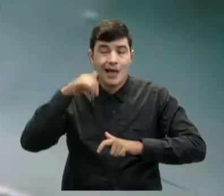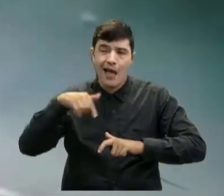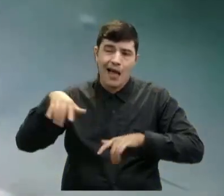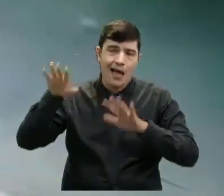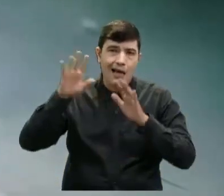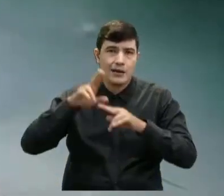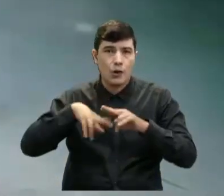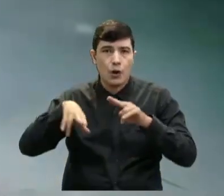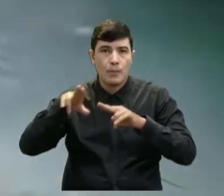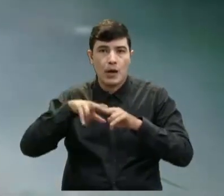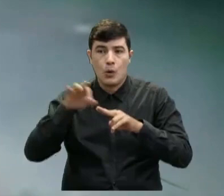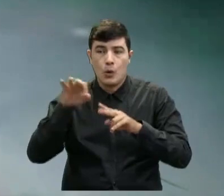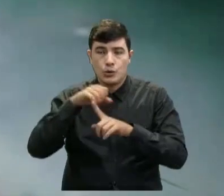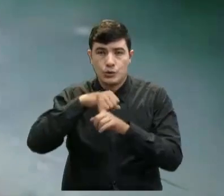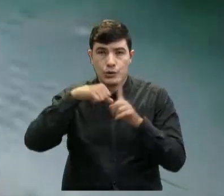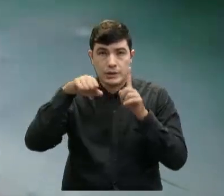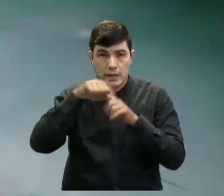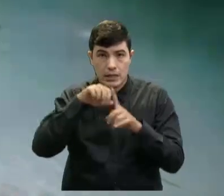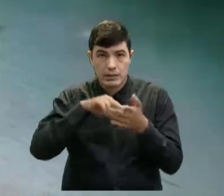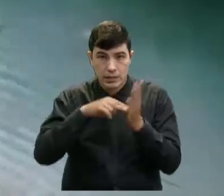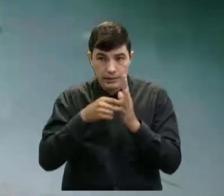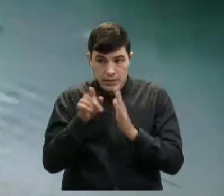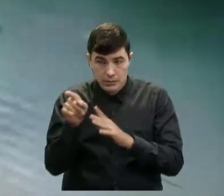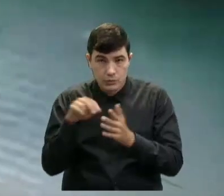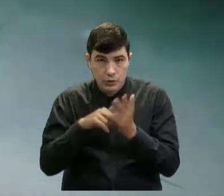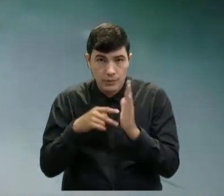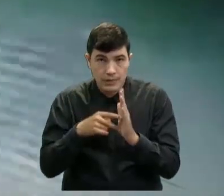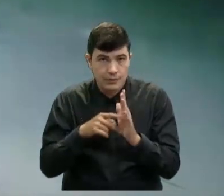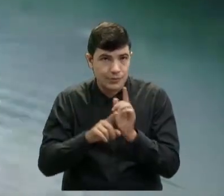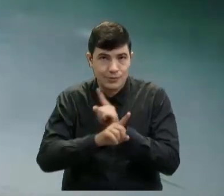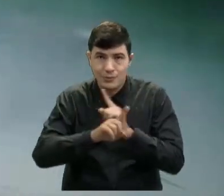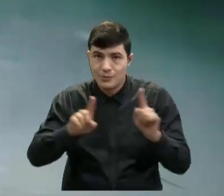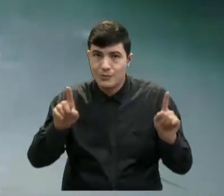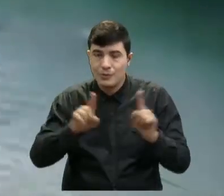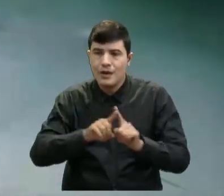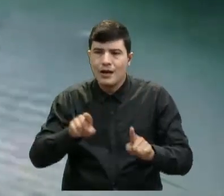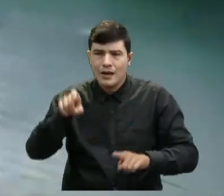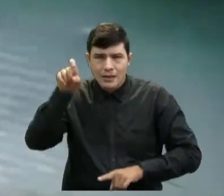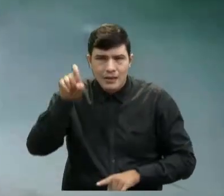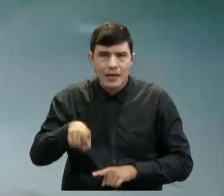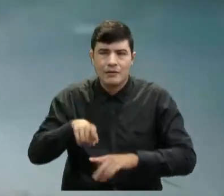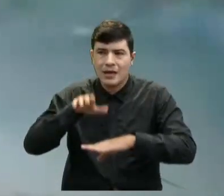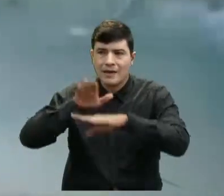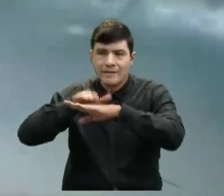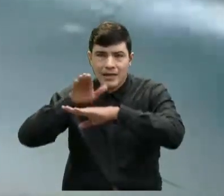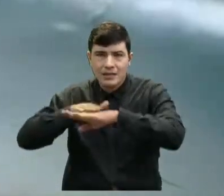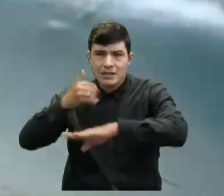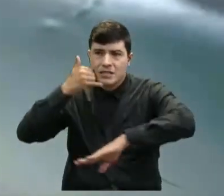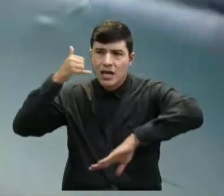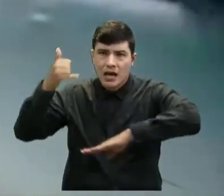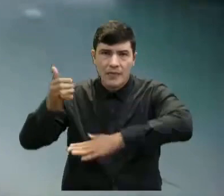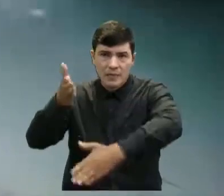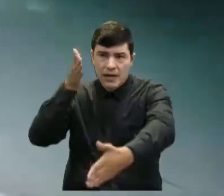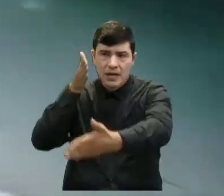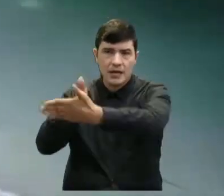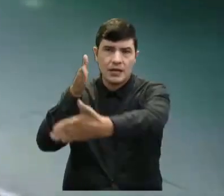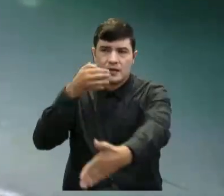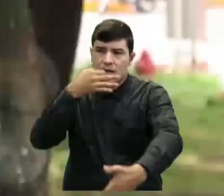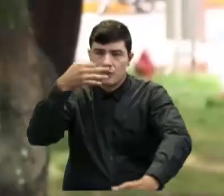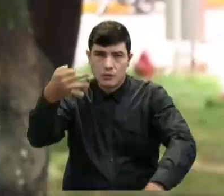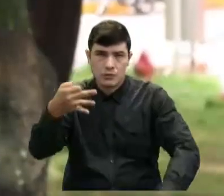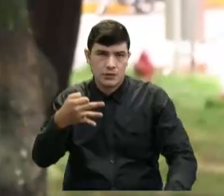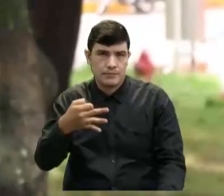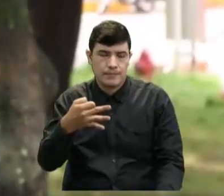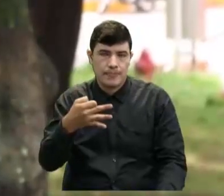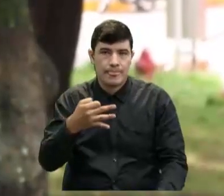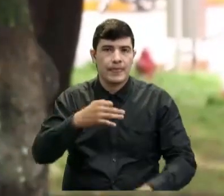sociedad llegar a pretender que esta conducta es una conducta normal. Tenemos que generar alertas. También como sociedad creemos,